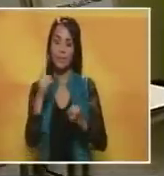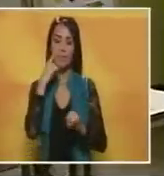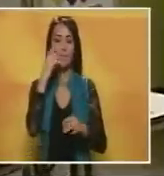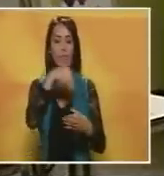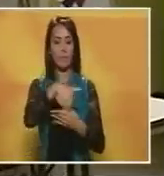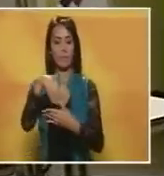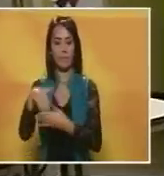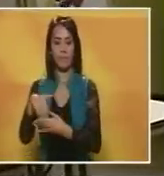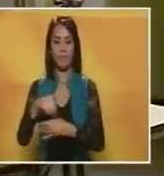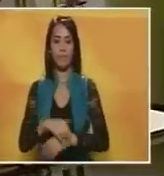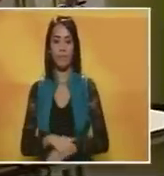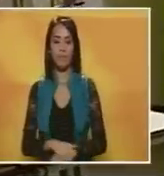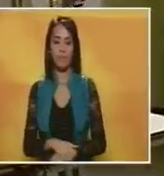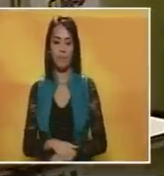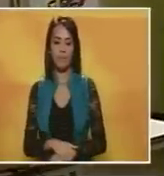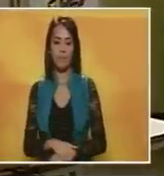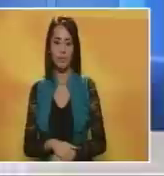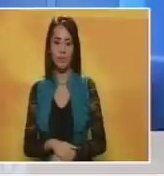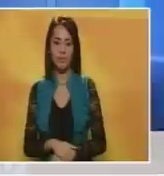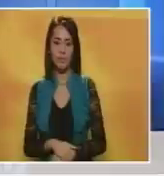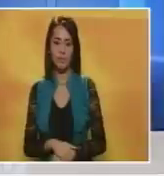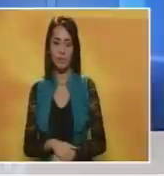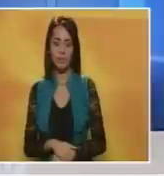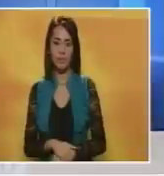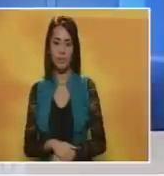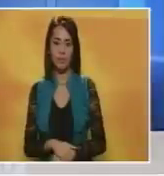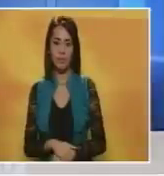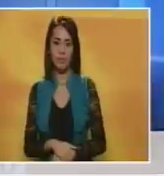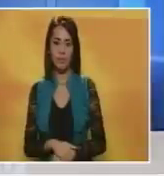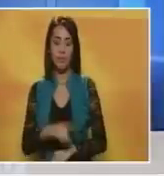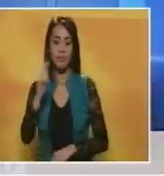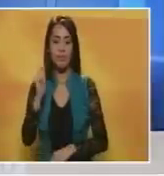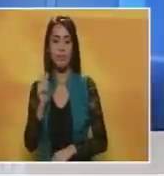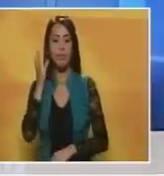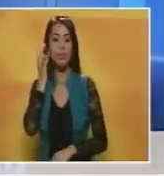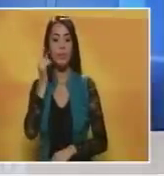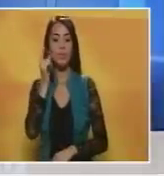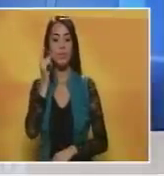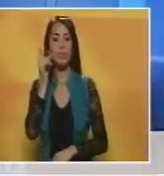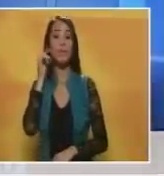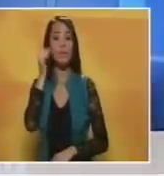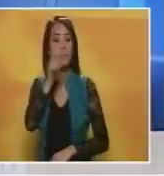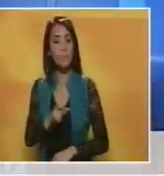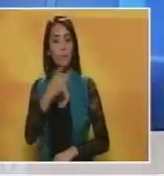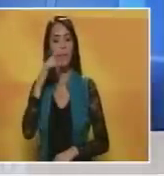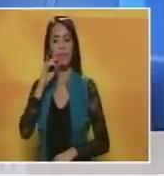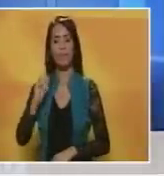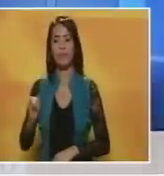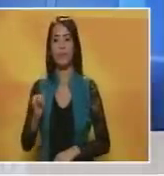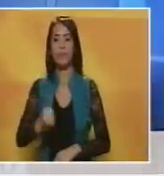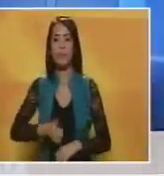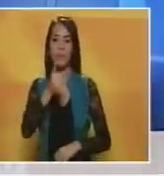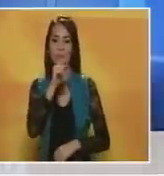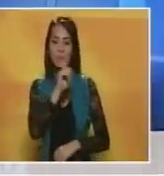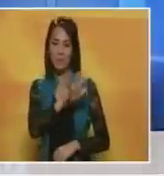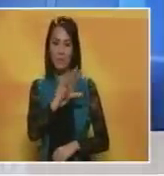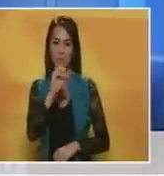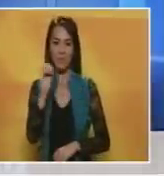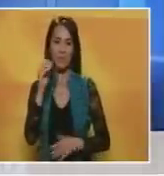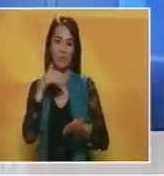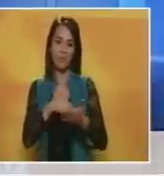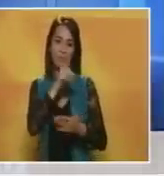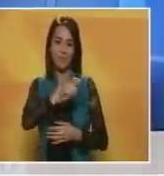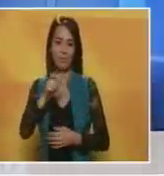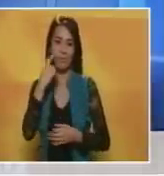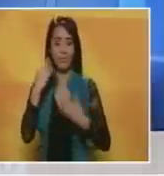el acto de votación la diputada a la asamblea nacional nora bracho denunció que más de 500.000 habitantes del estado